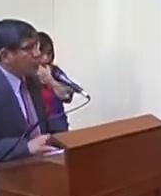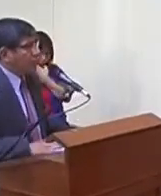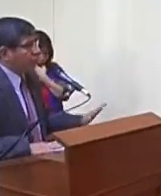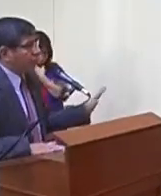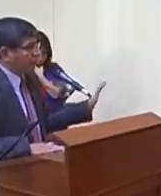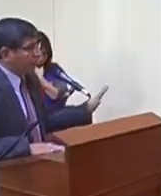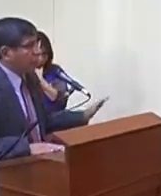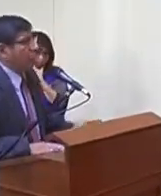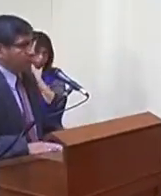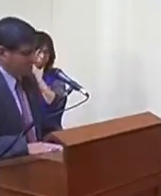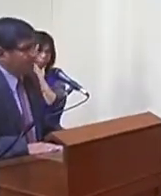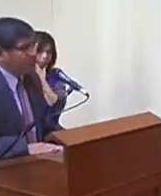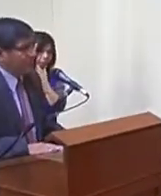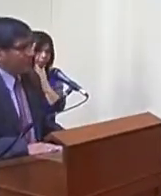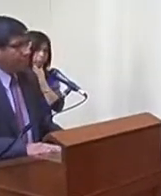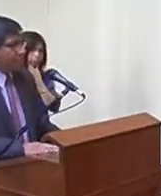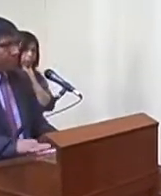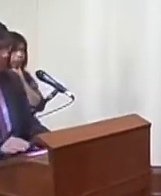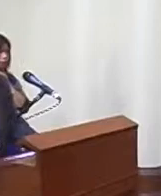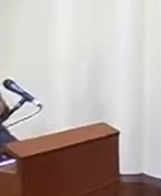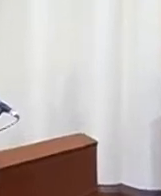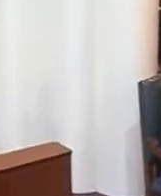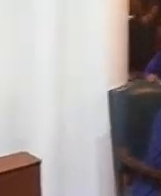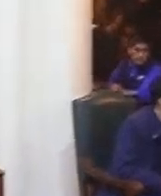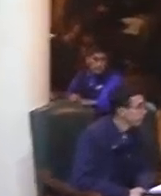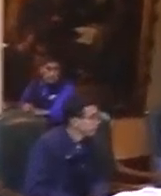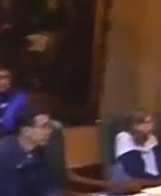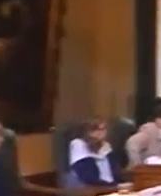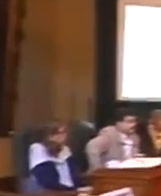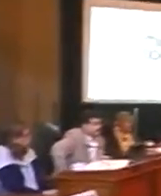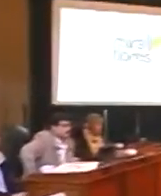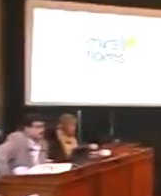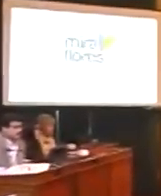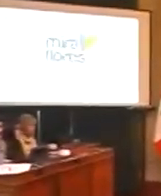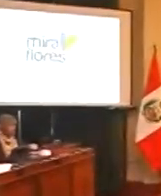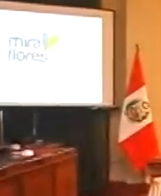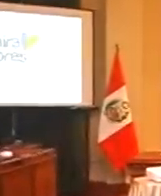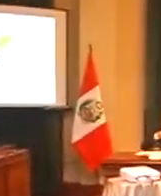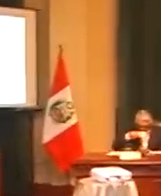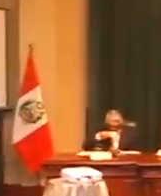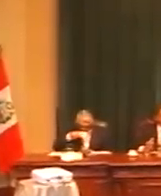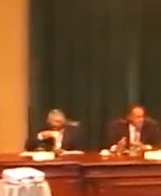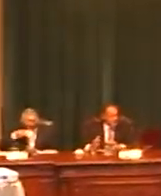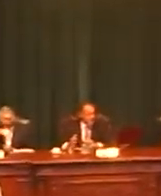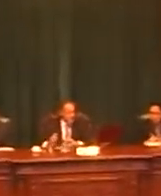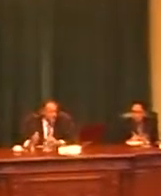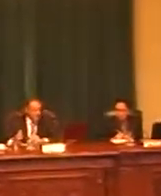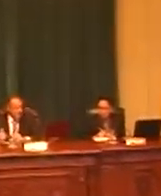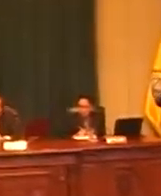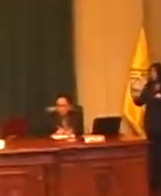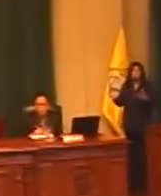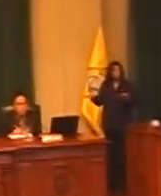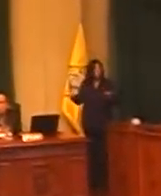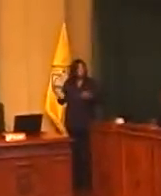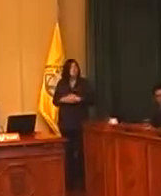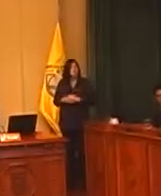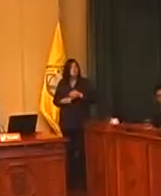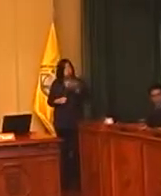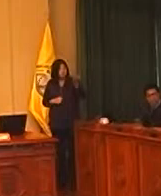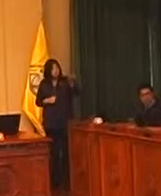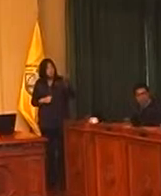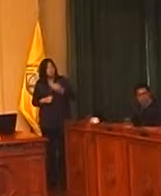procesos, el proceso de las zonas. Sí. Entonces, no sé si eso, ese mecanismo les queda claro a todos los miembros del consejo, si eso es, ¿no? A la